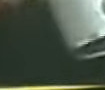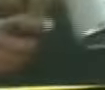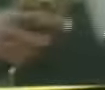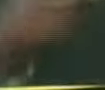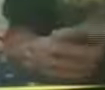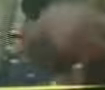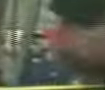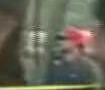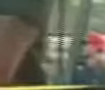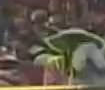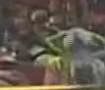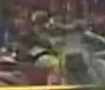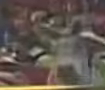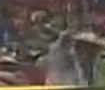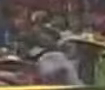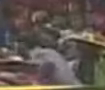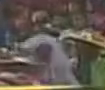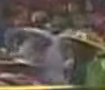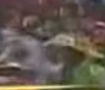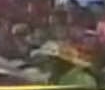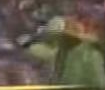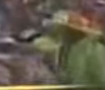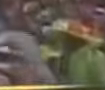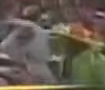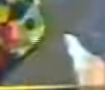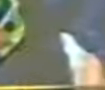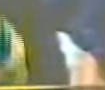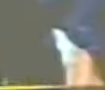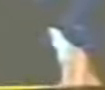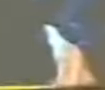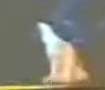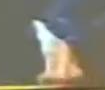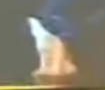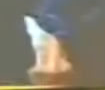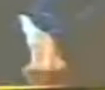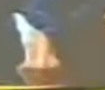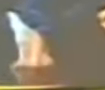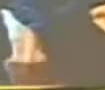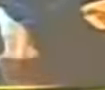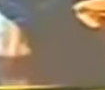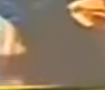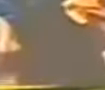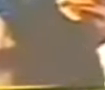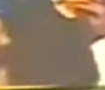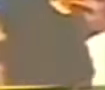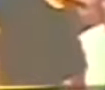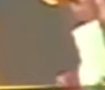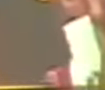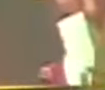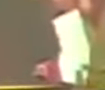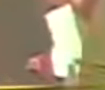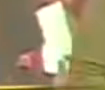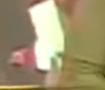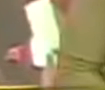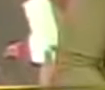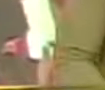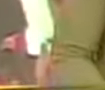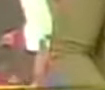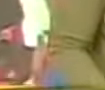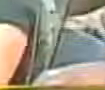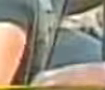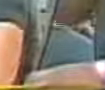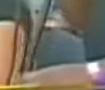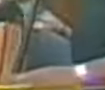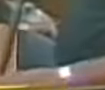destacó que las perspectivas de la patria de cara al 2030 tiene una premisa, lo que viene siendo